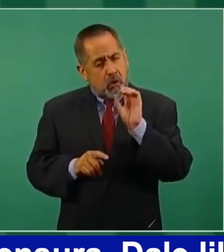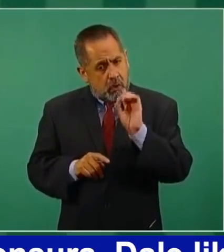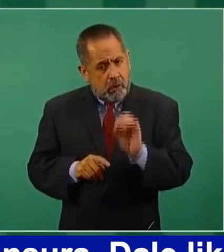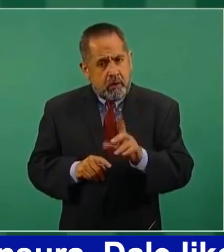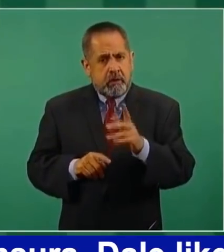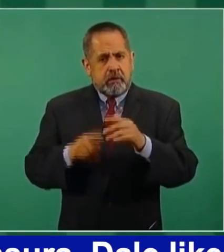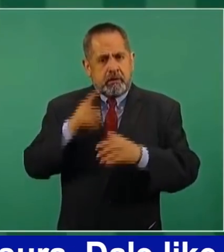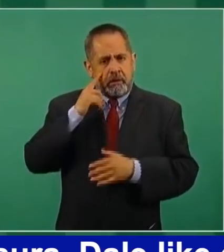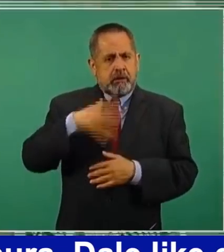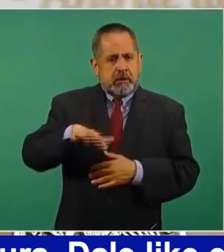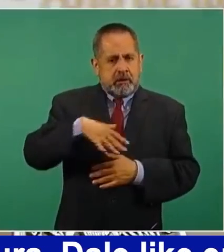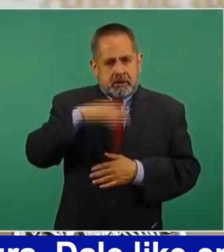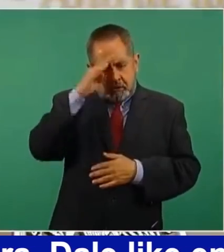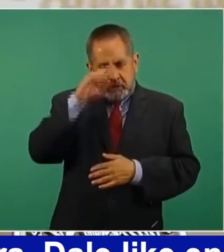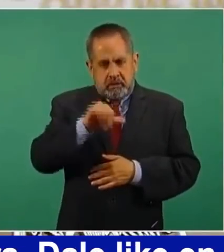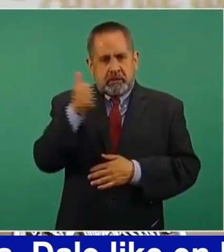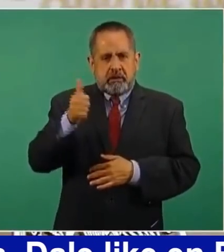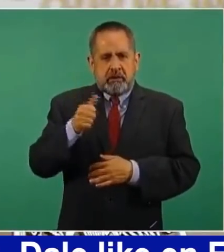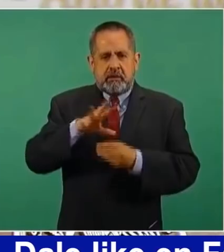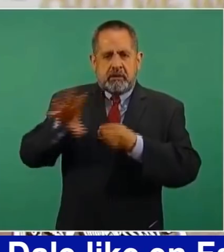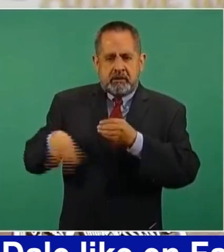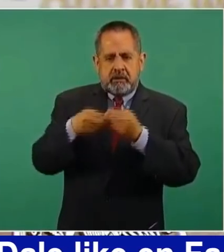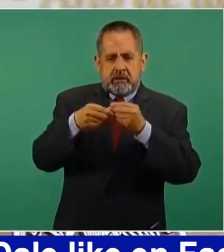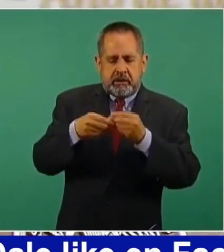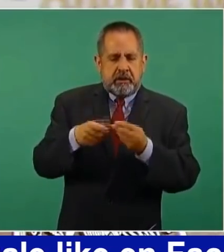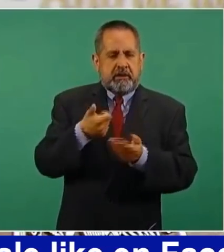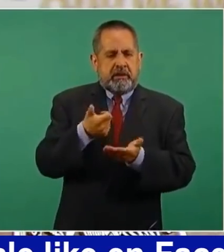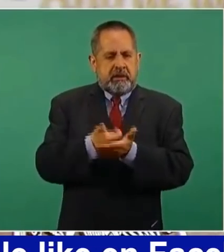o buscar un mecanismo de compensación,